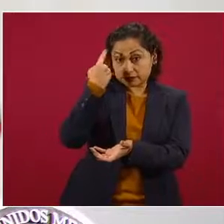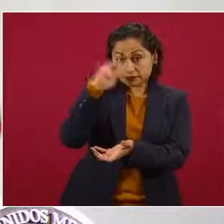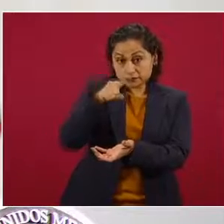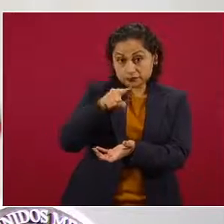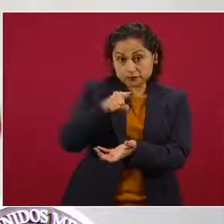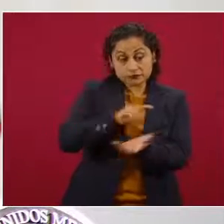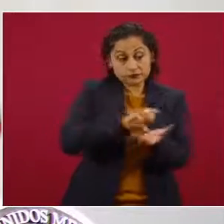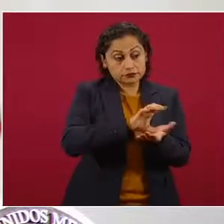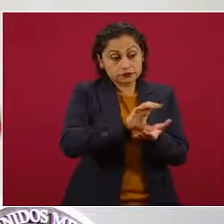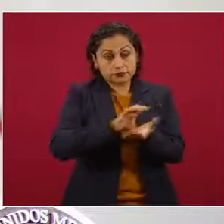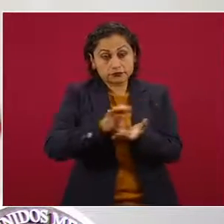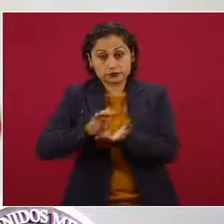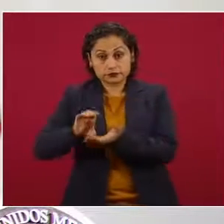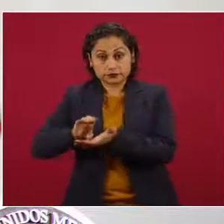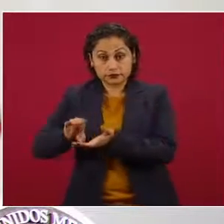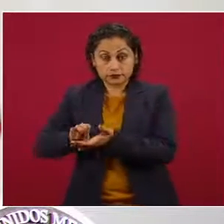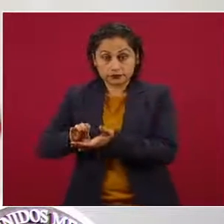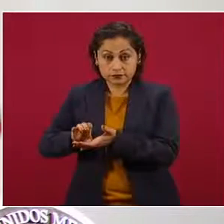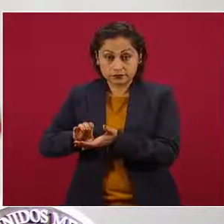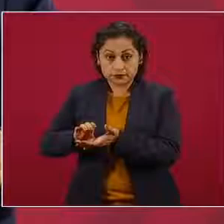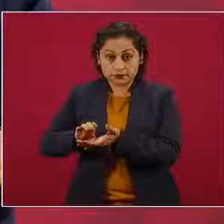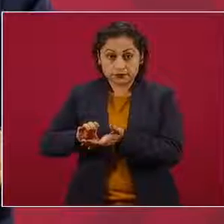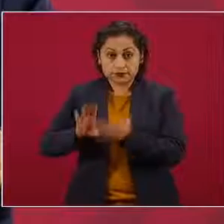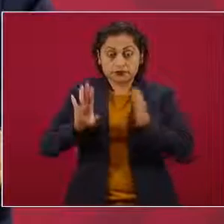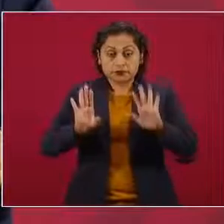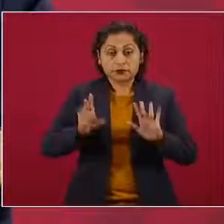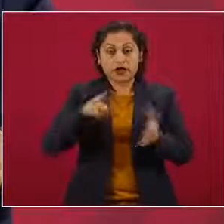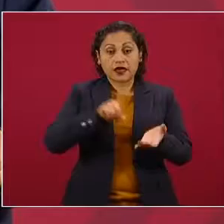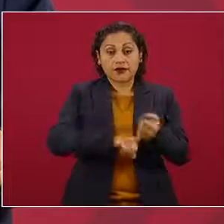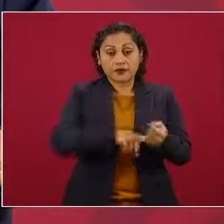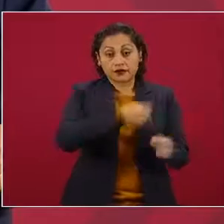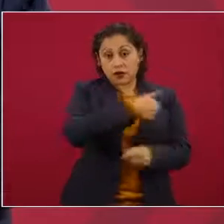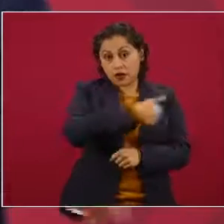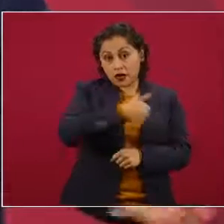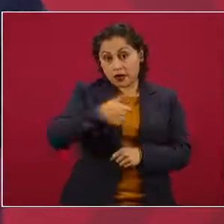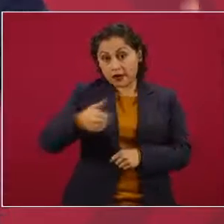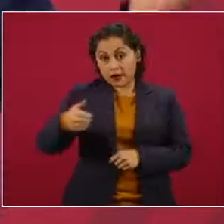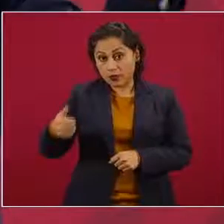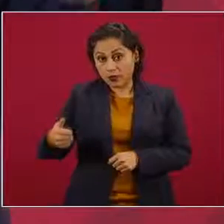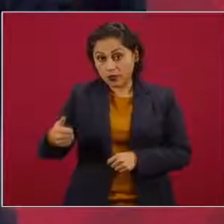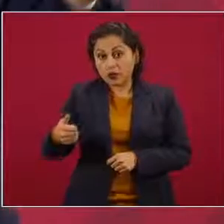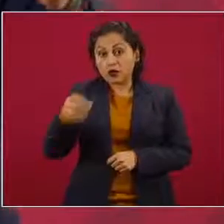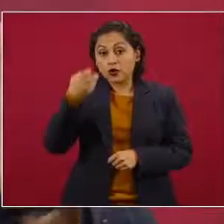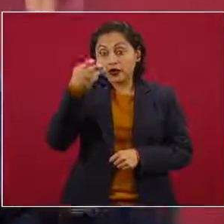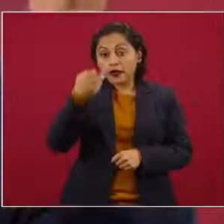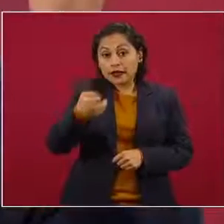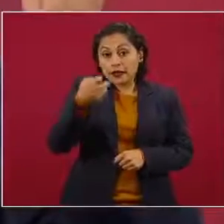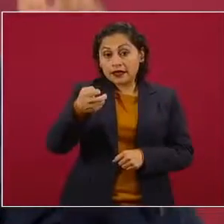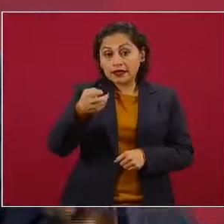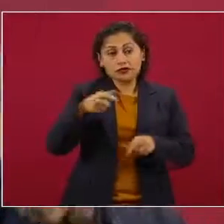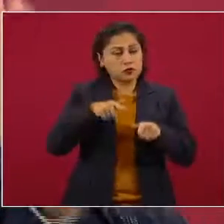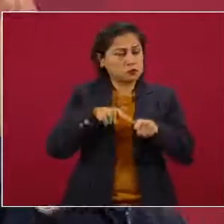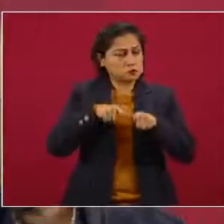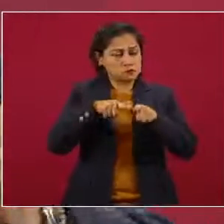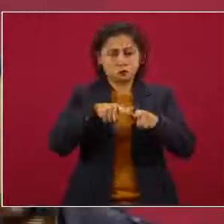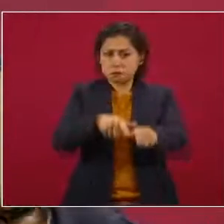federales, de las dependencias federales, eso va a seguir llegando a los